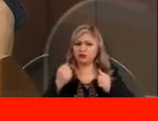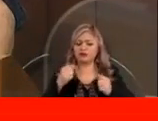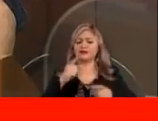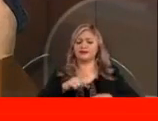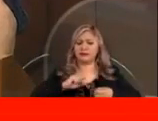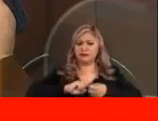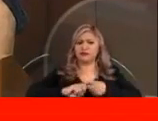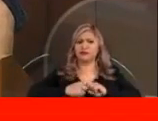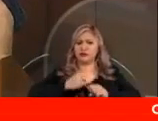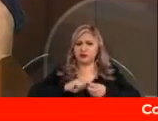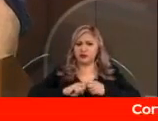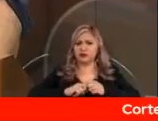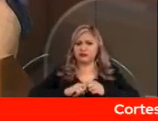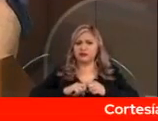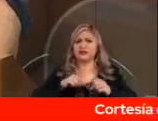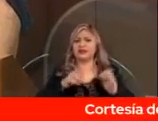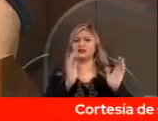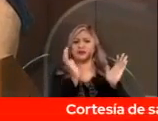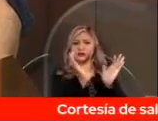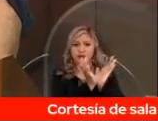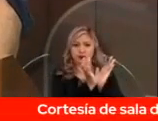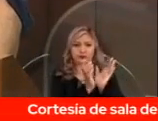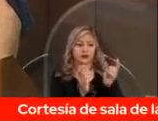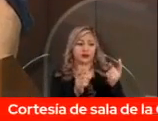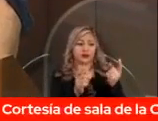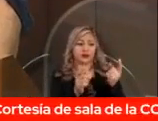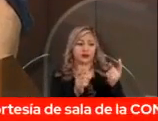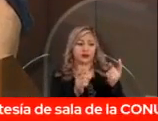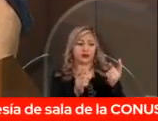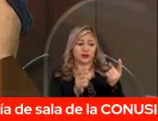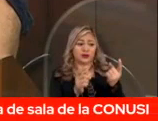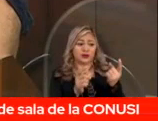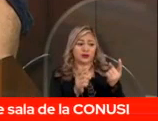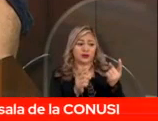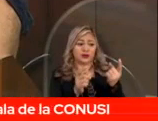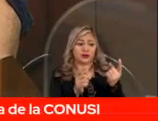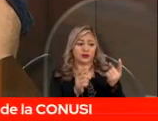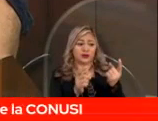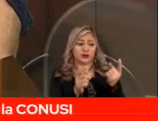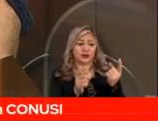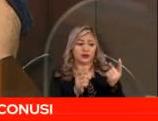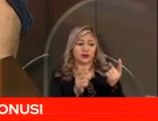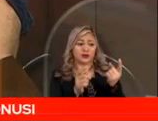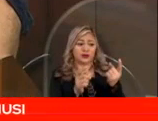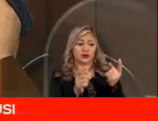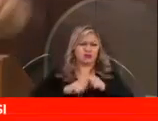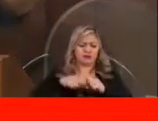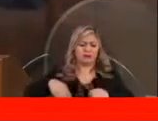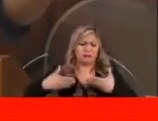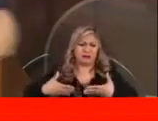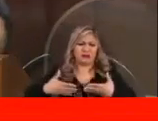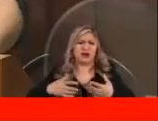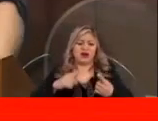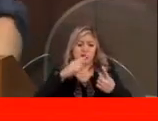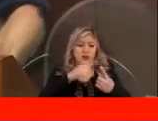Este problema del seguro, que es uno de muchos problemas que tenemos. Aquí están los representantes de las organizaciones más